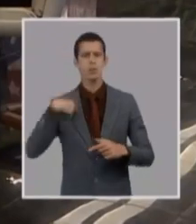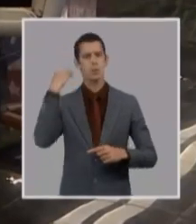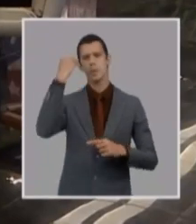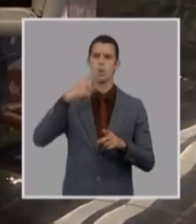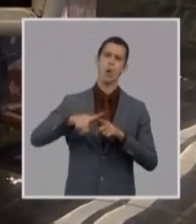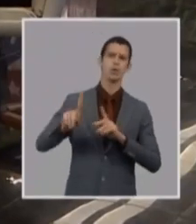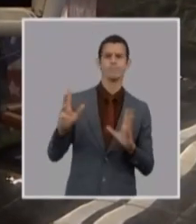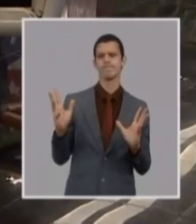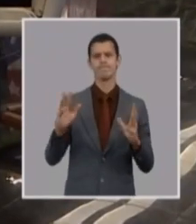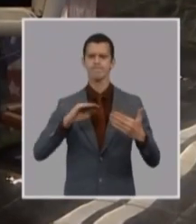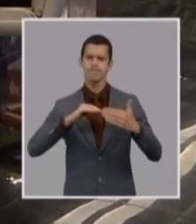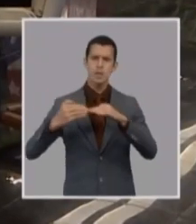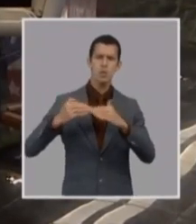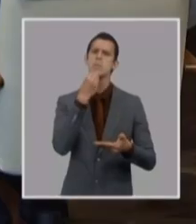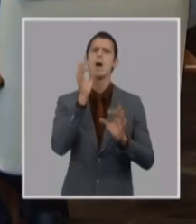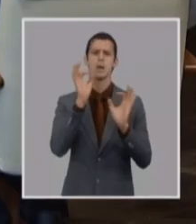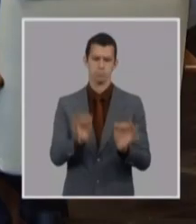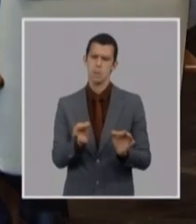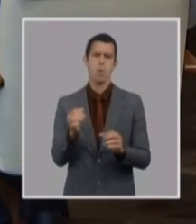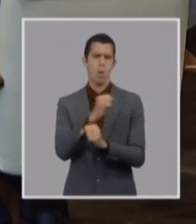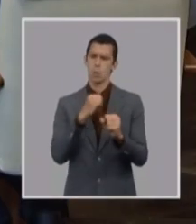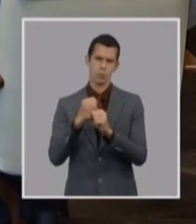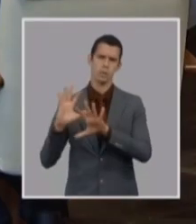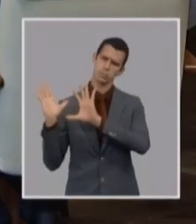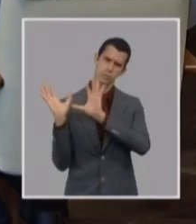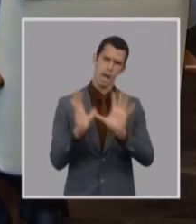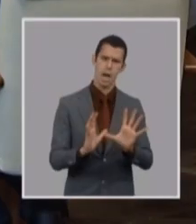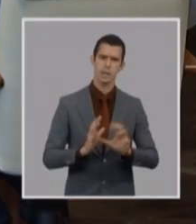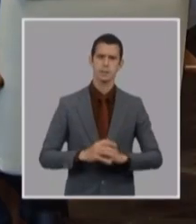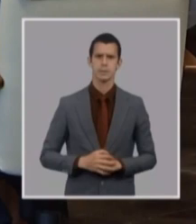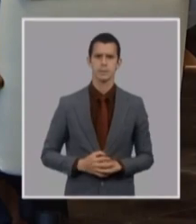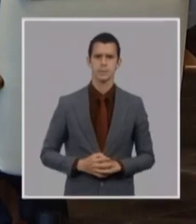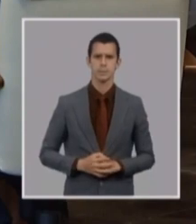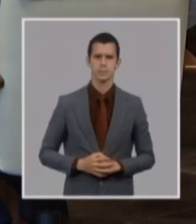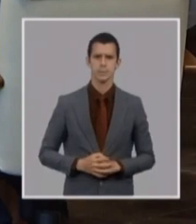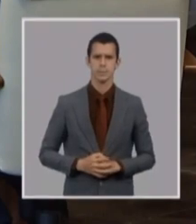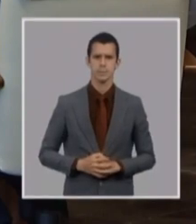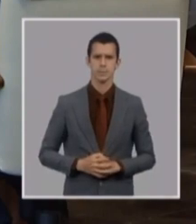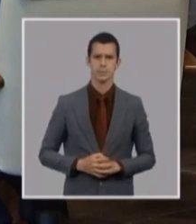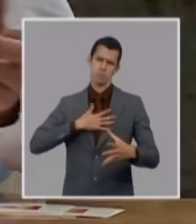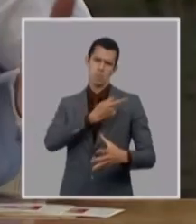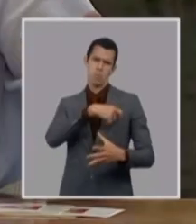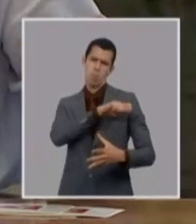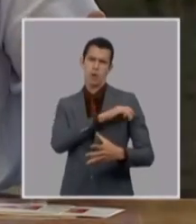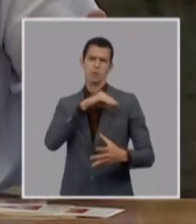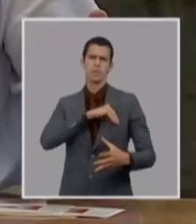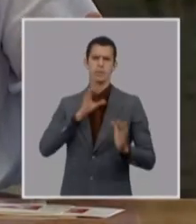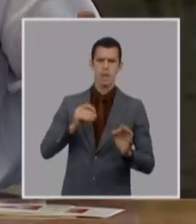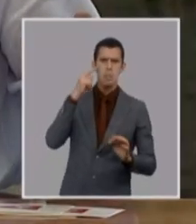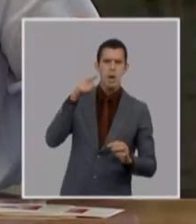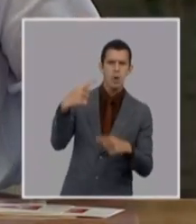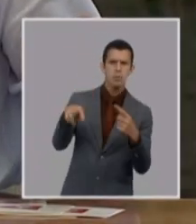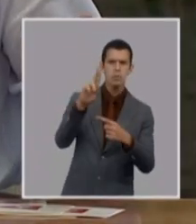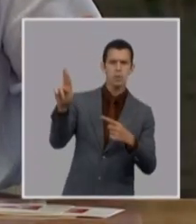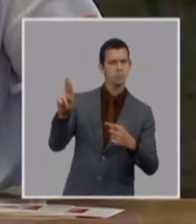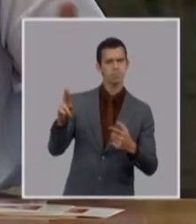tenemos que potenciar el gobierno cubano ofreció el miércoles el primer paquete de medidas para apaciguar a la población